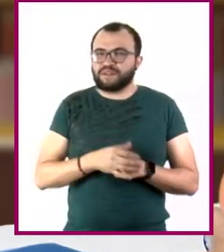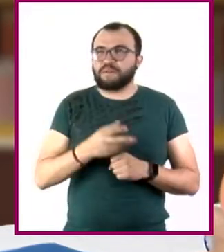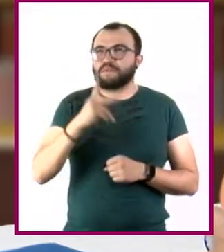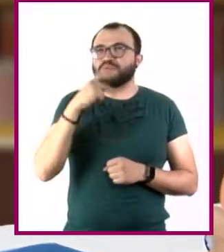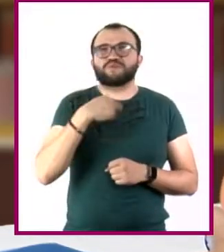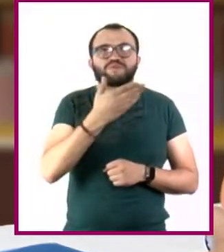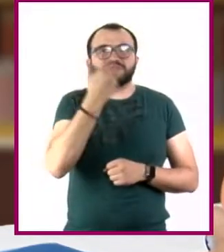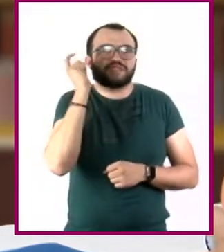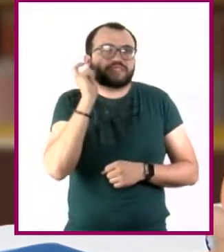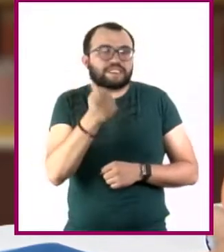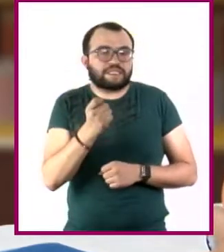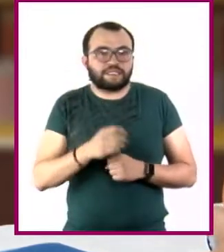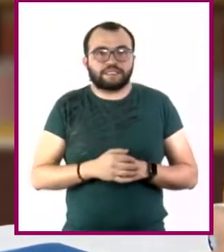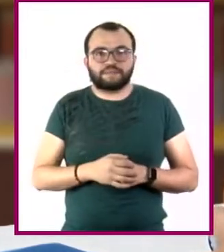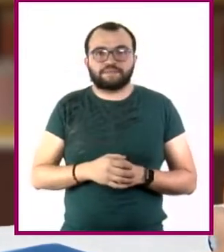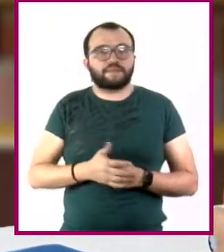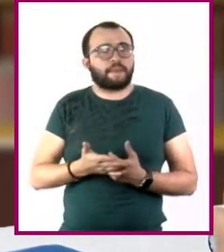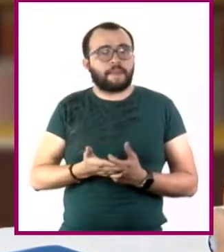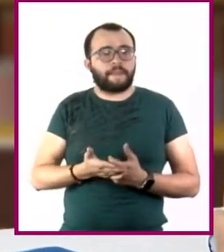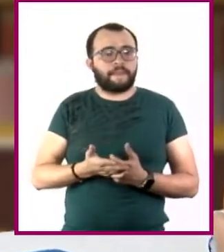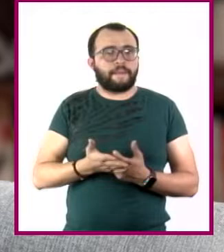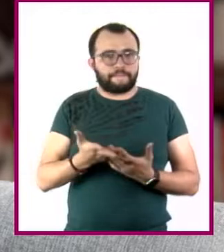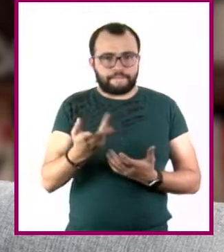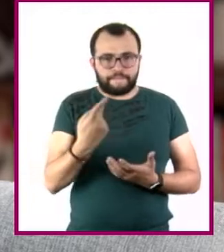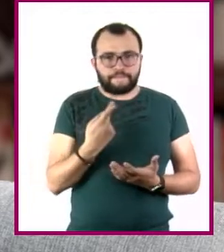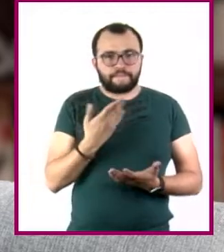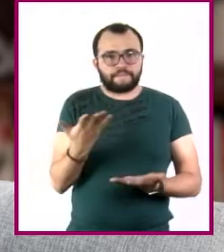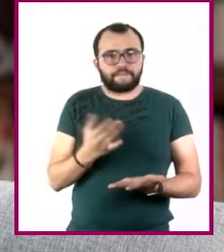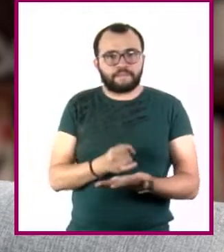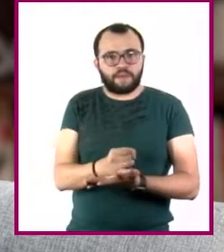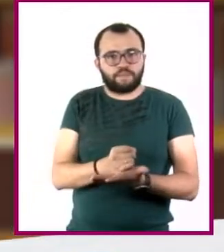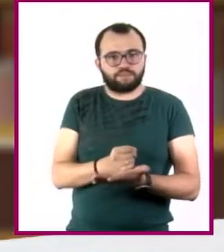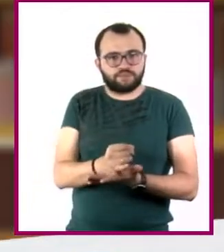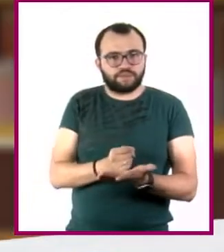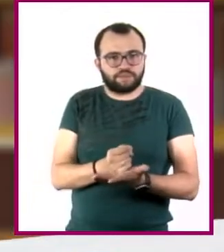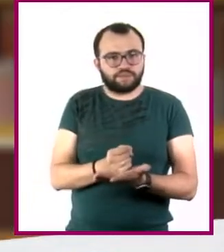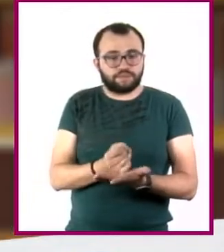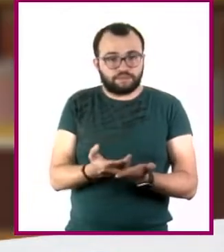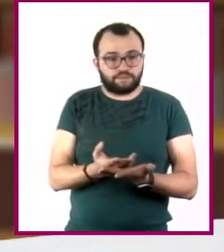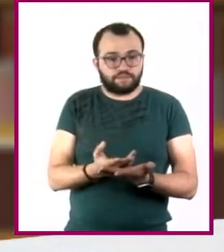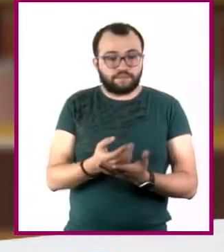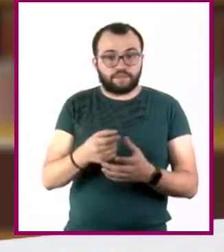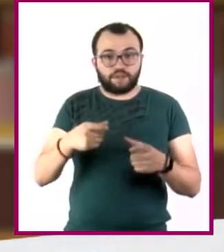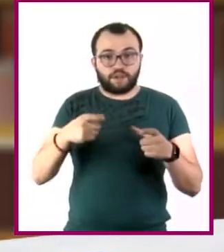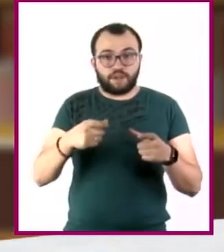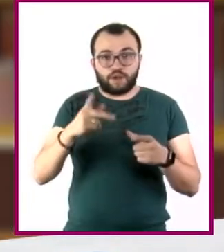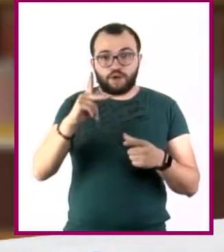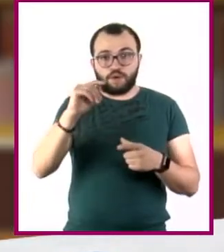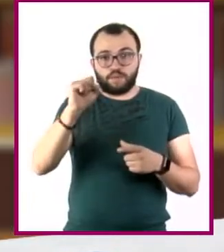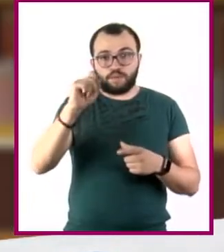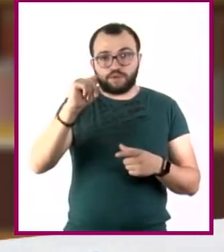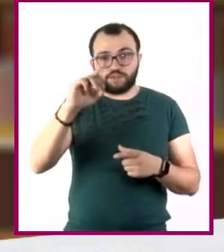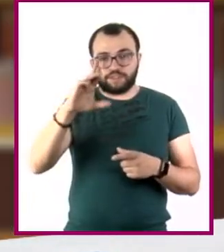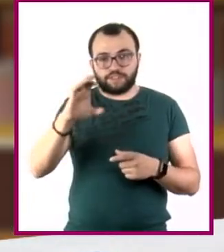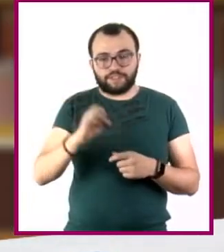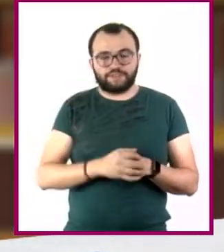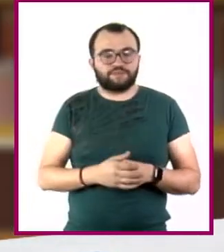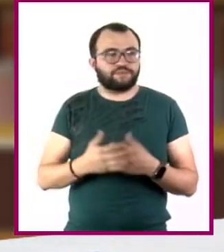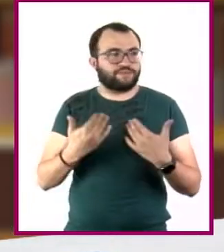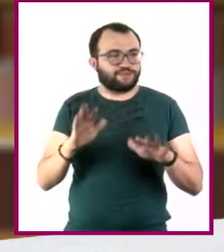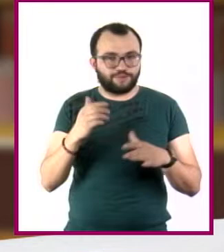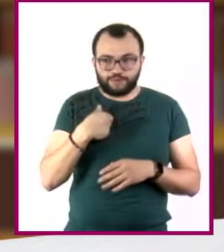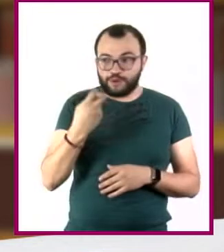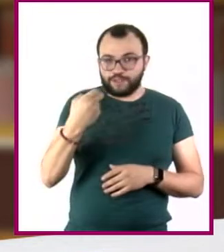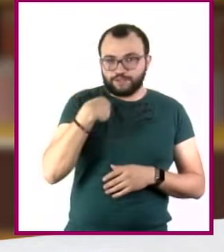es. ¿Qué te parece si apostamos? ¿Un postre? Uy, en eso estaba pensando. Dime